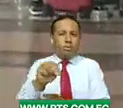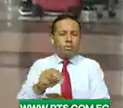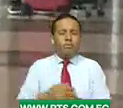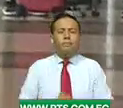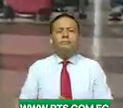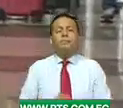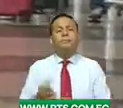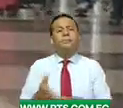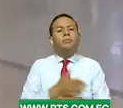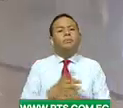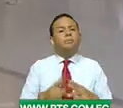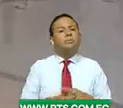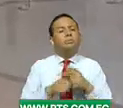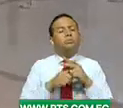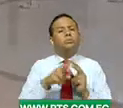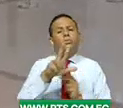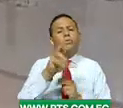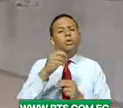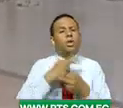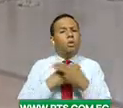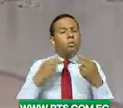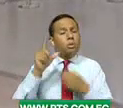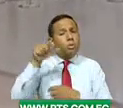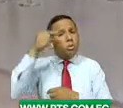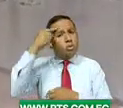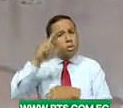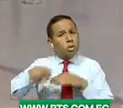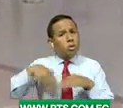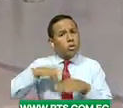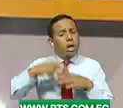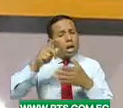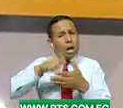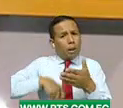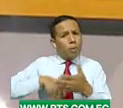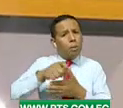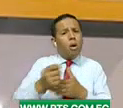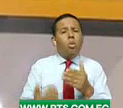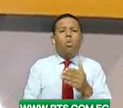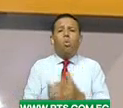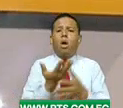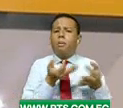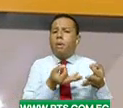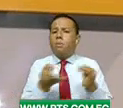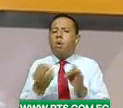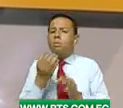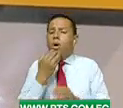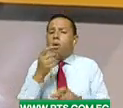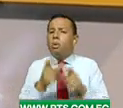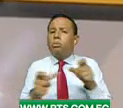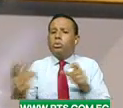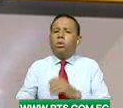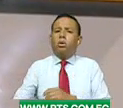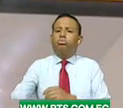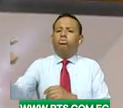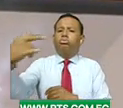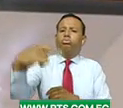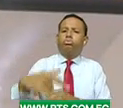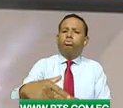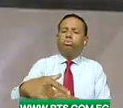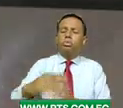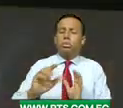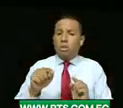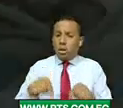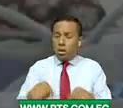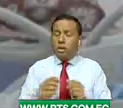Desde el 30 de noviembre, el Gobierno Nacional aprobó los nuevos lineamientos de ingreso al Ecuador continental e insular por vía